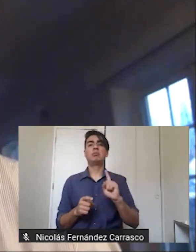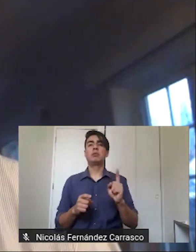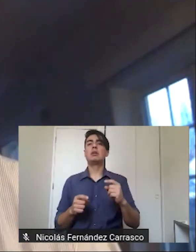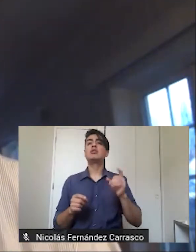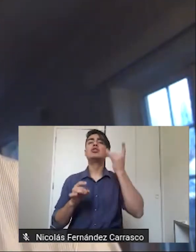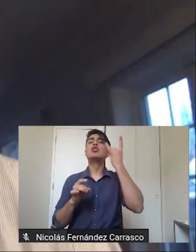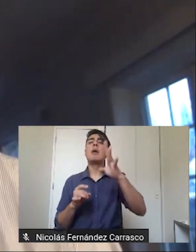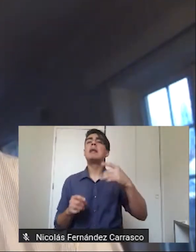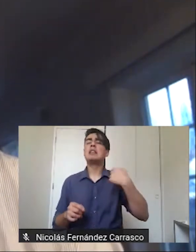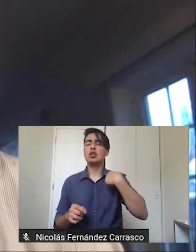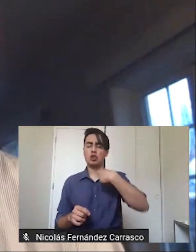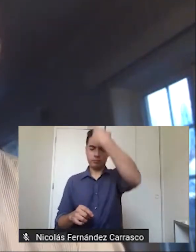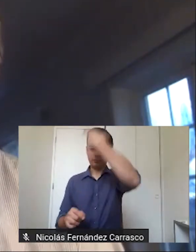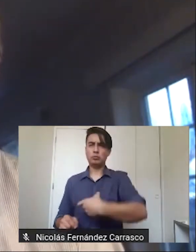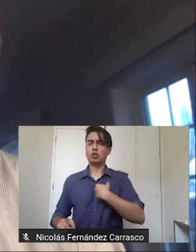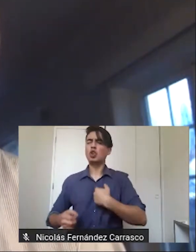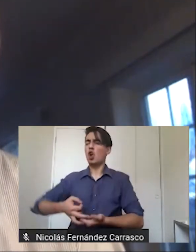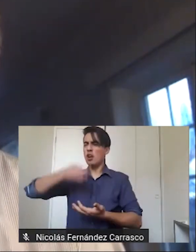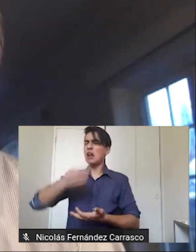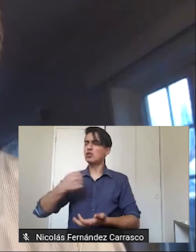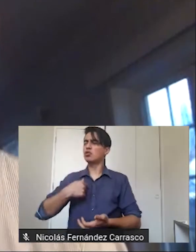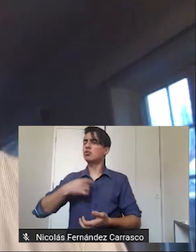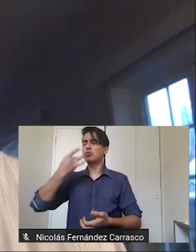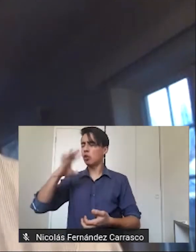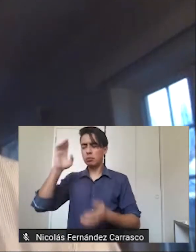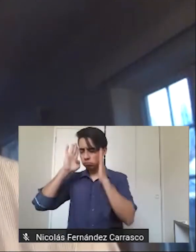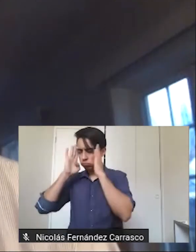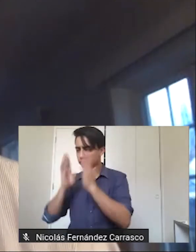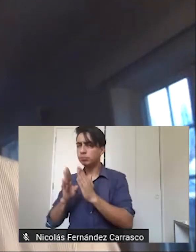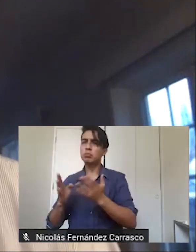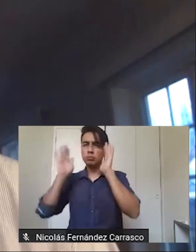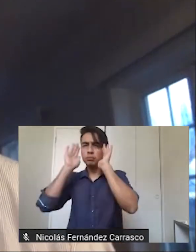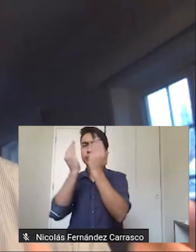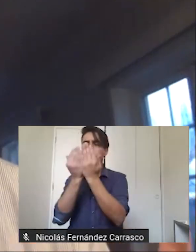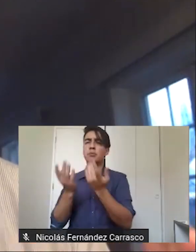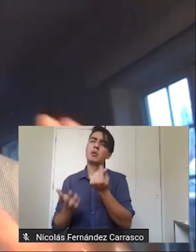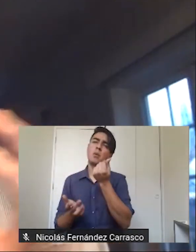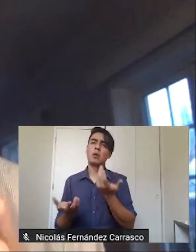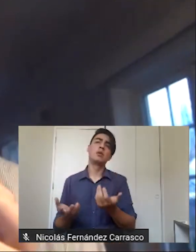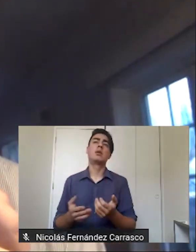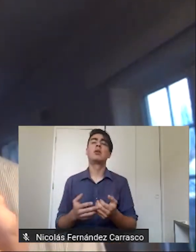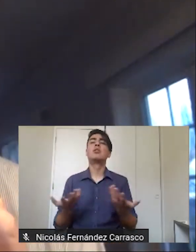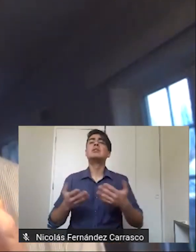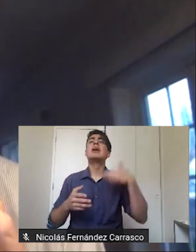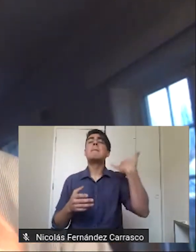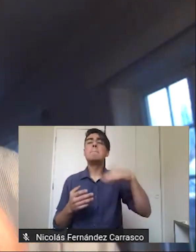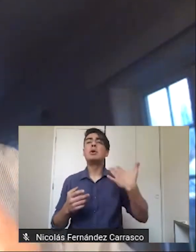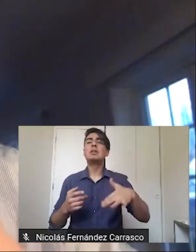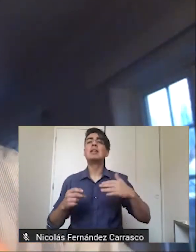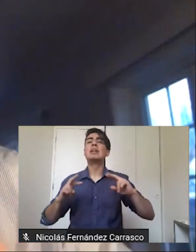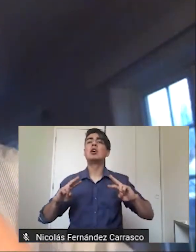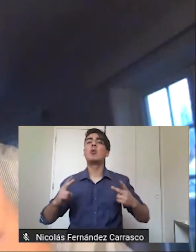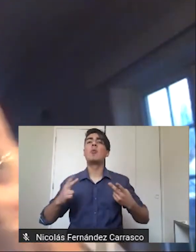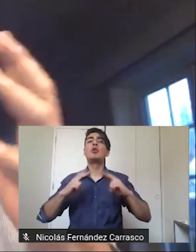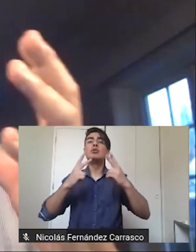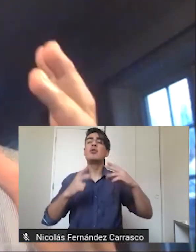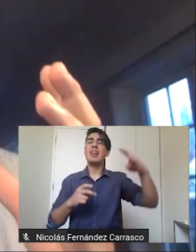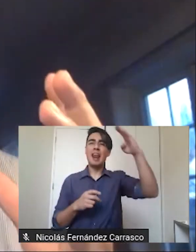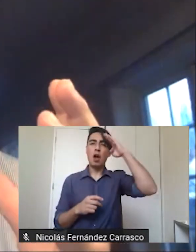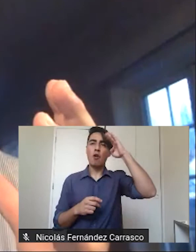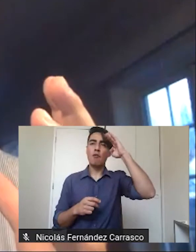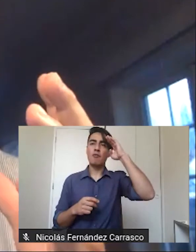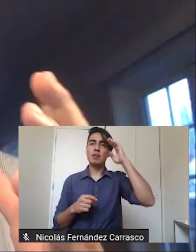verdad. Por eso es muy importante reconstruir la confianza para salir de